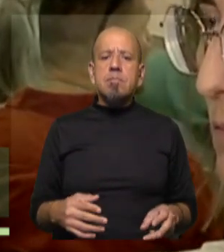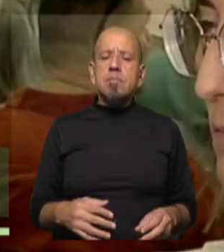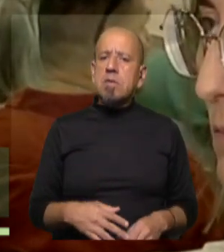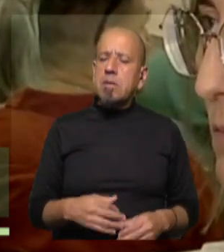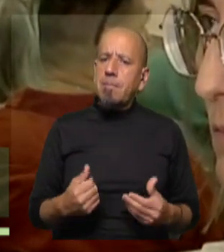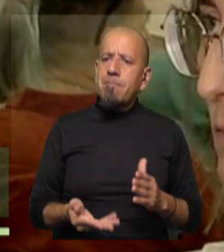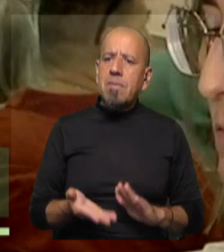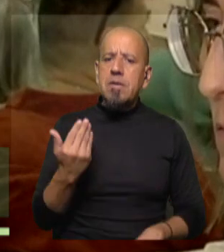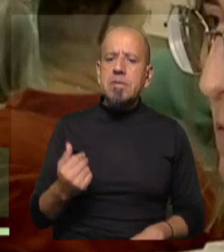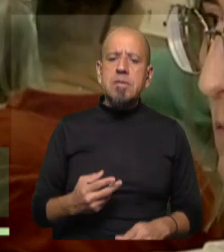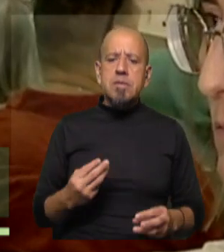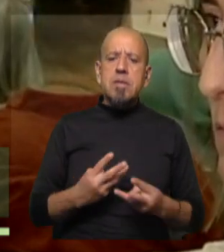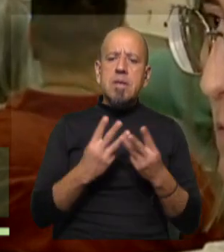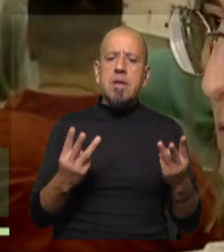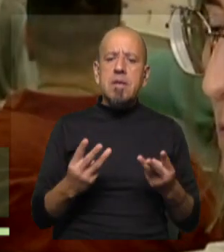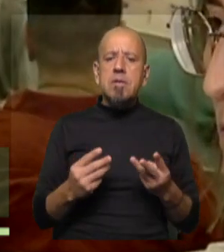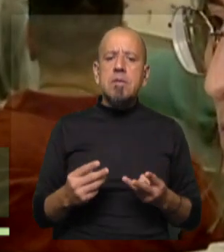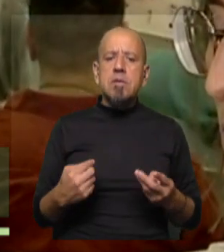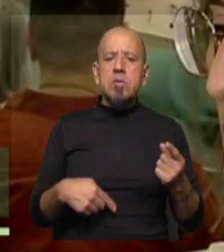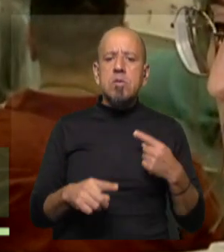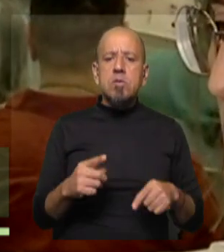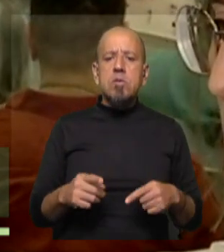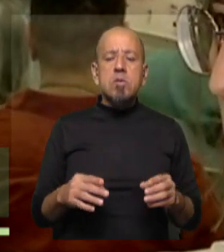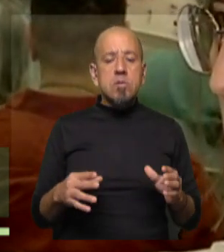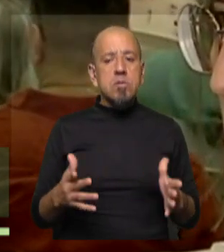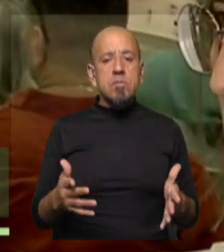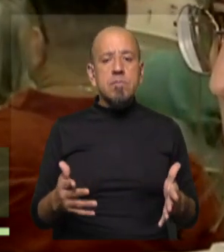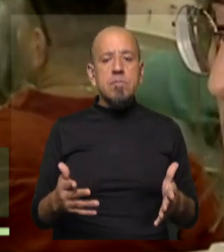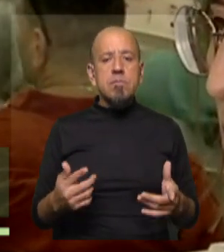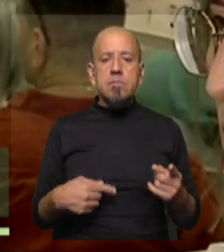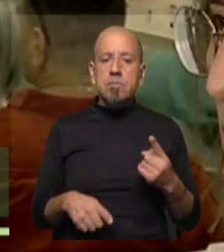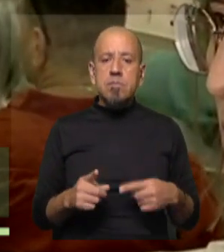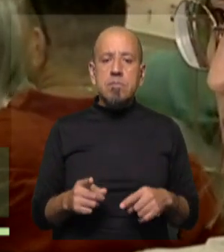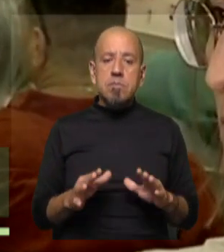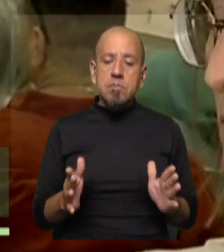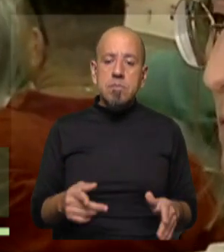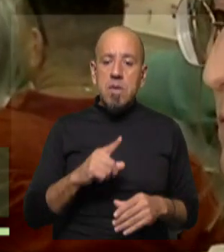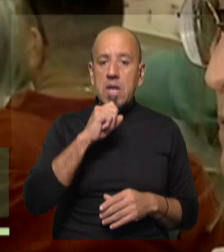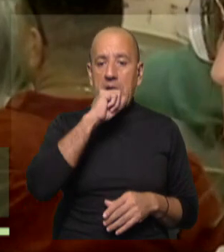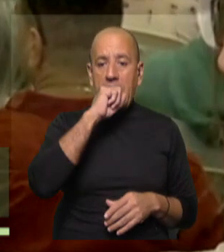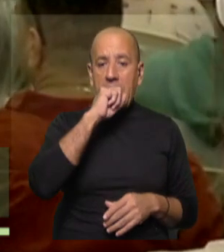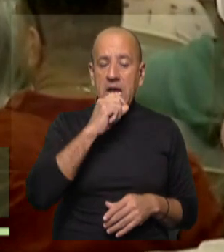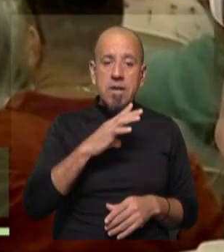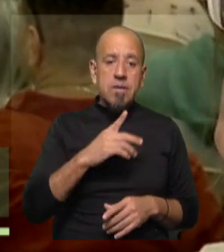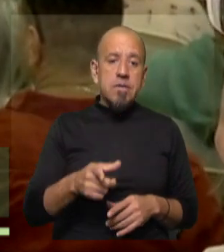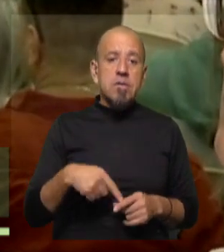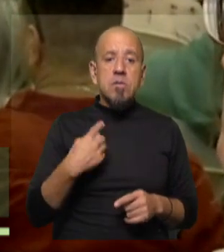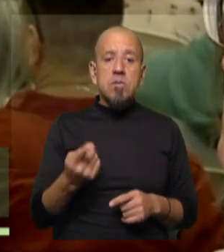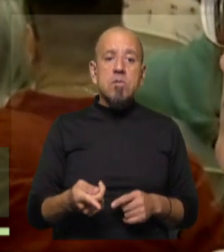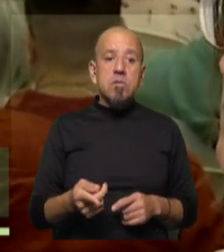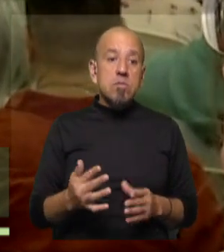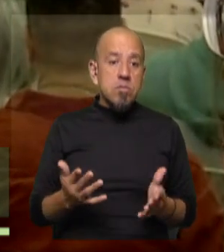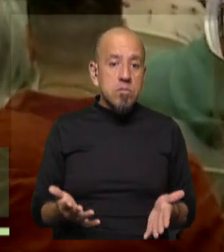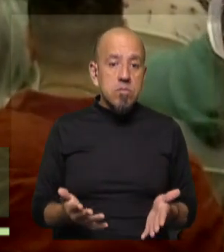amplitud. Y yo creo que es lo que va a pasar. Pero nadie se puede enojar porque haya otras corrientes. Por el